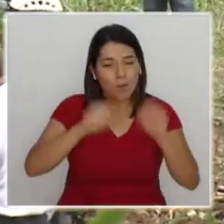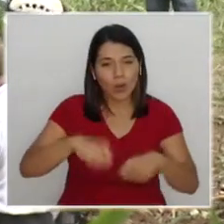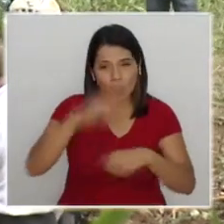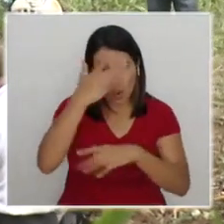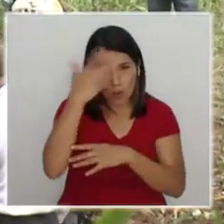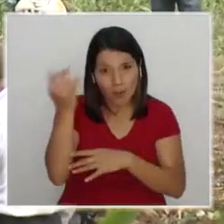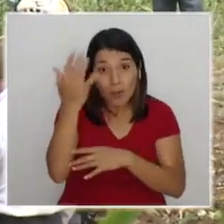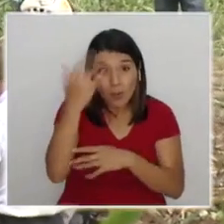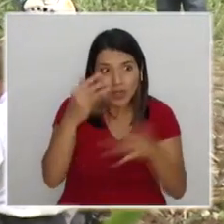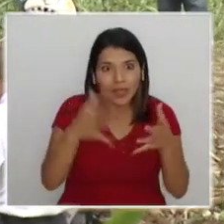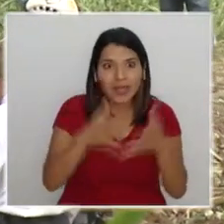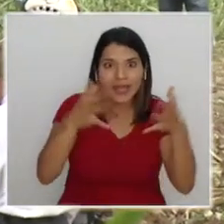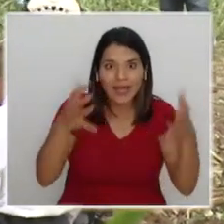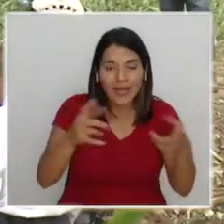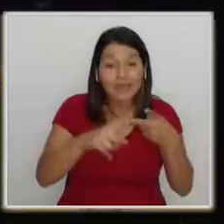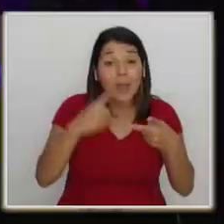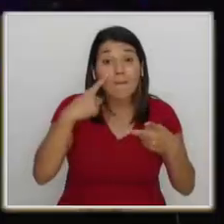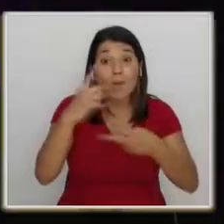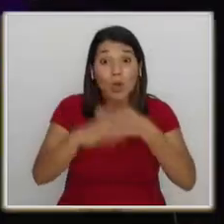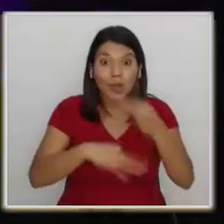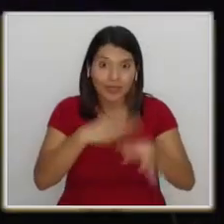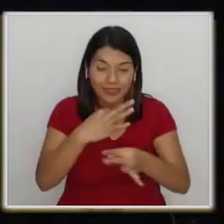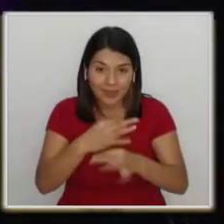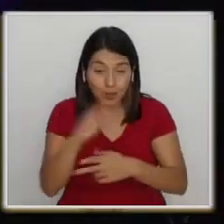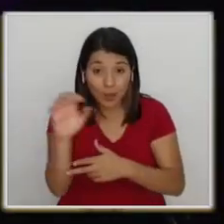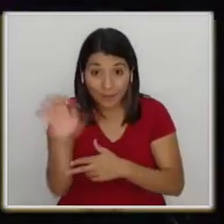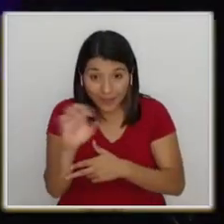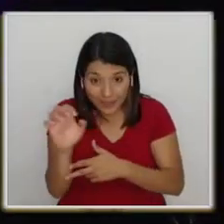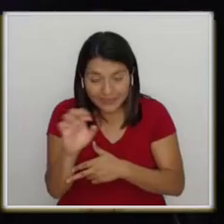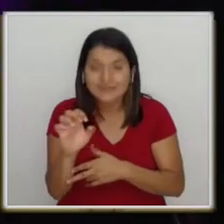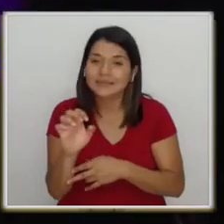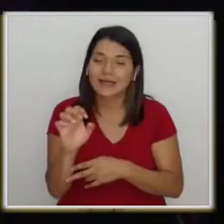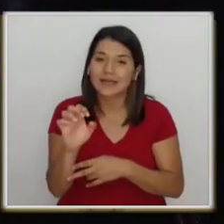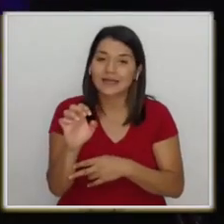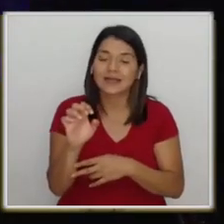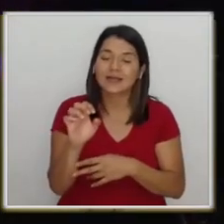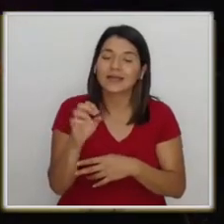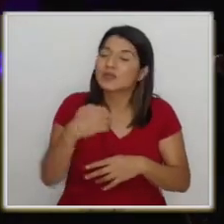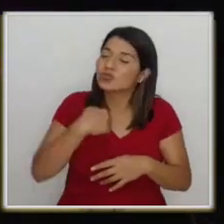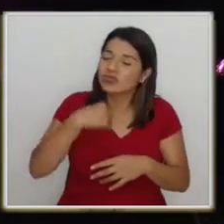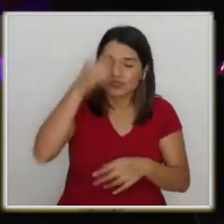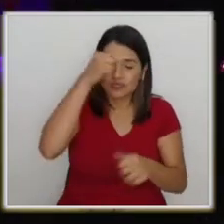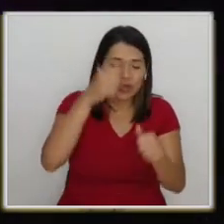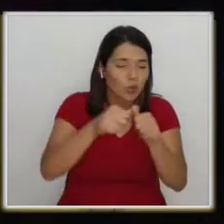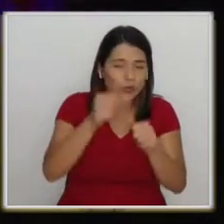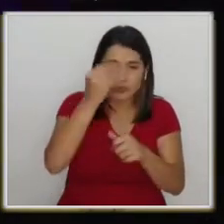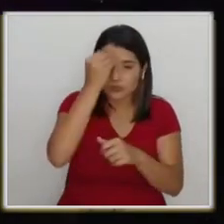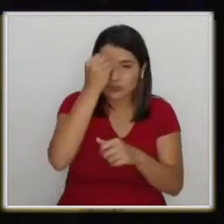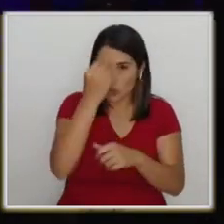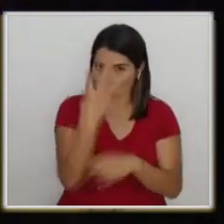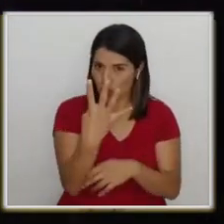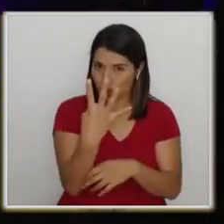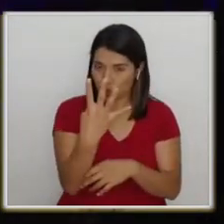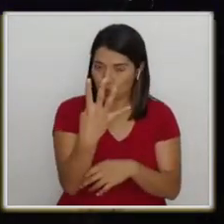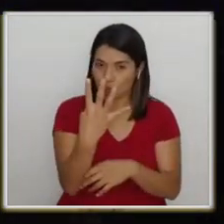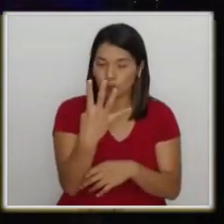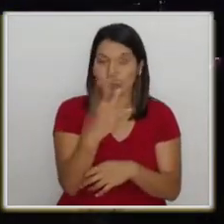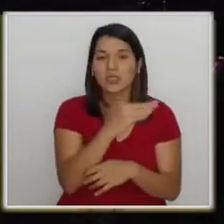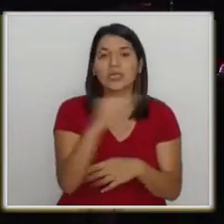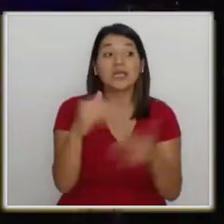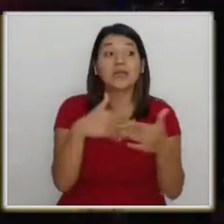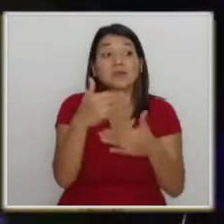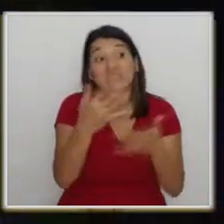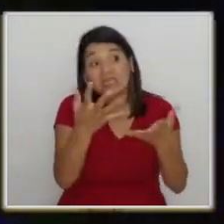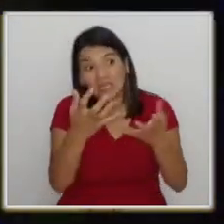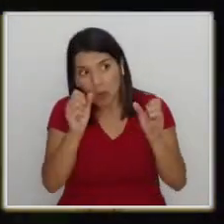el tipo de emergencia, son las que yo recuerdo. Son solamente 4, que después, si quieres, las podemos